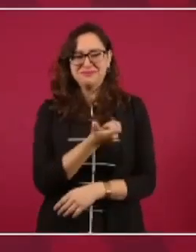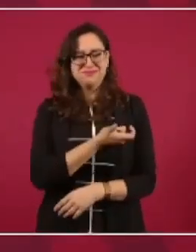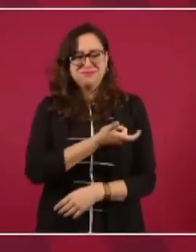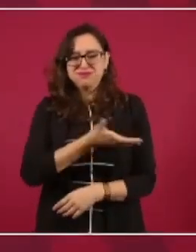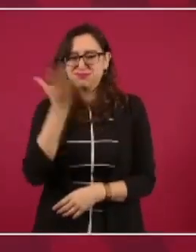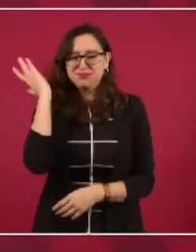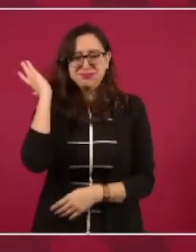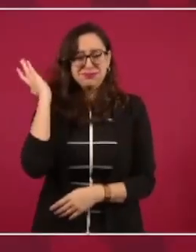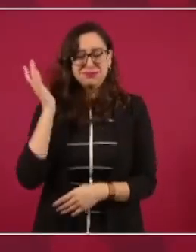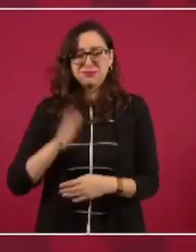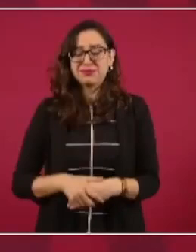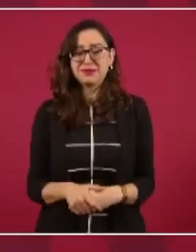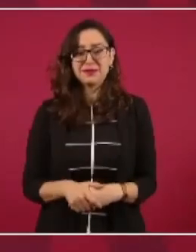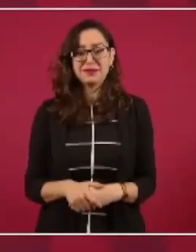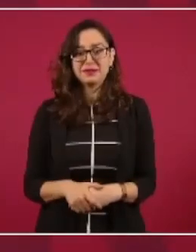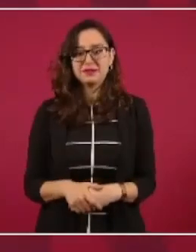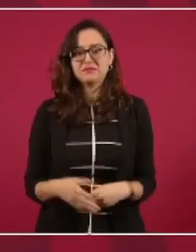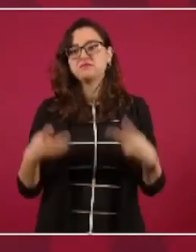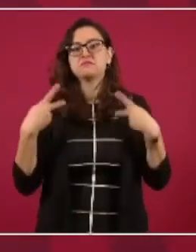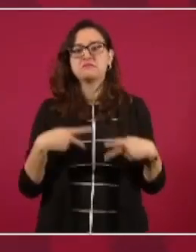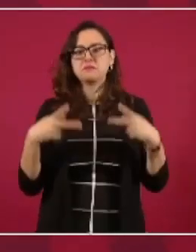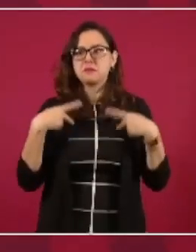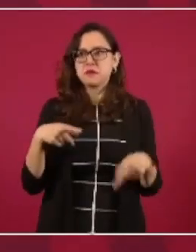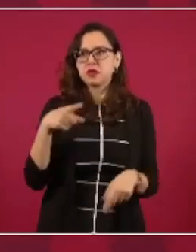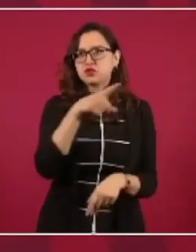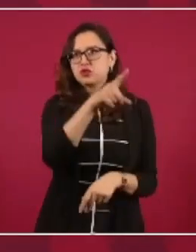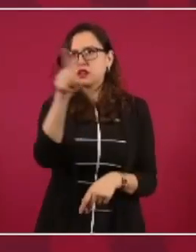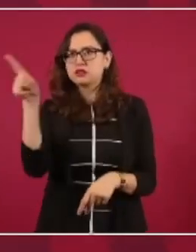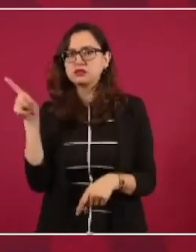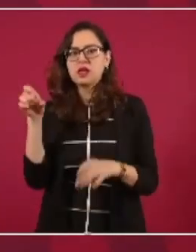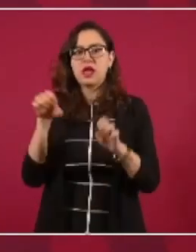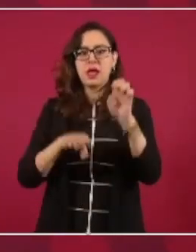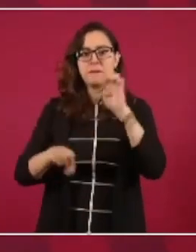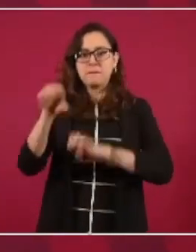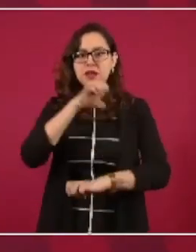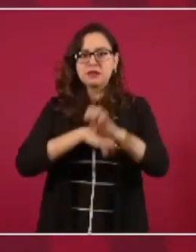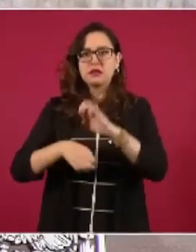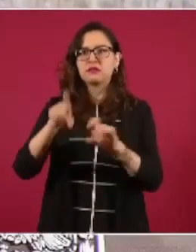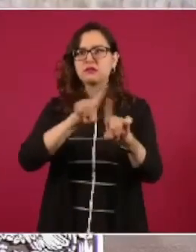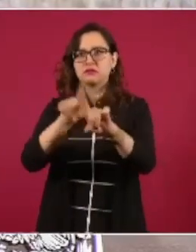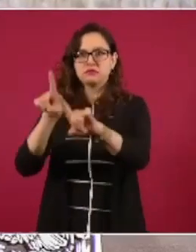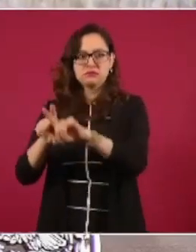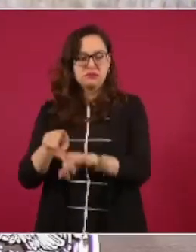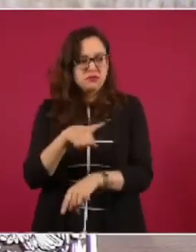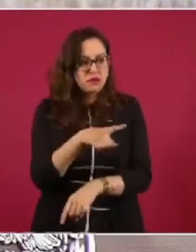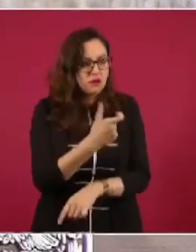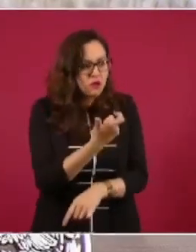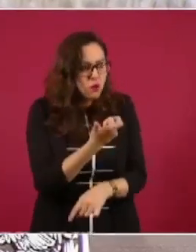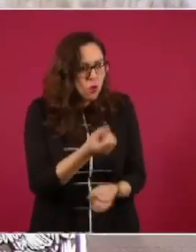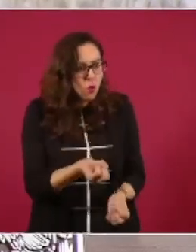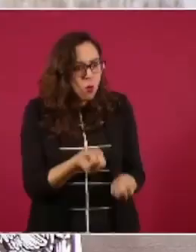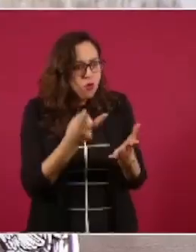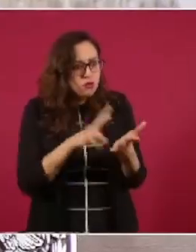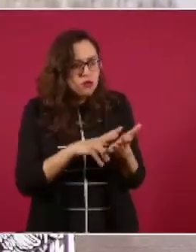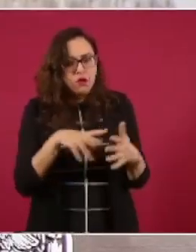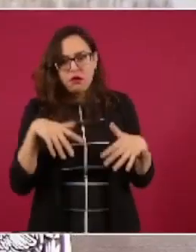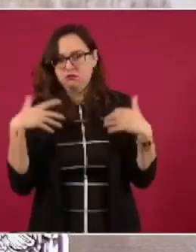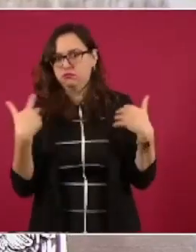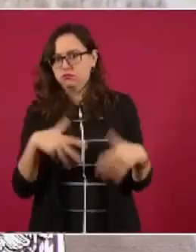Porque hasta les da pena andar en un avión así. Y aquí, pues,